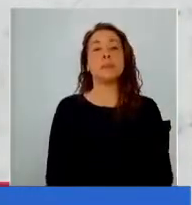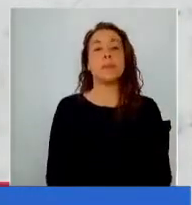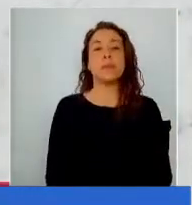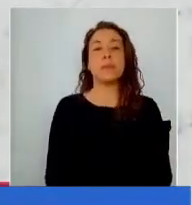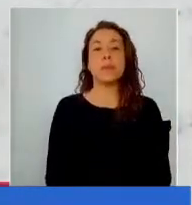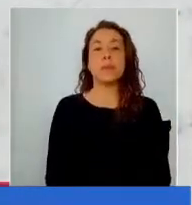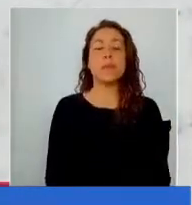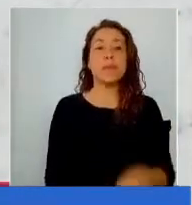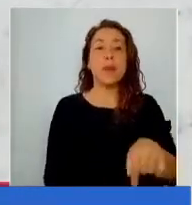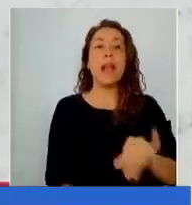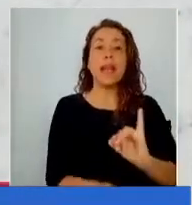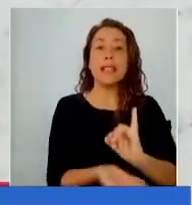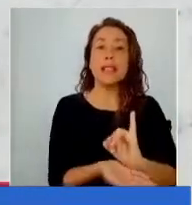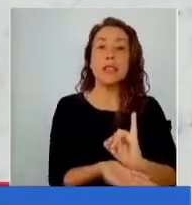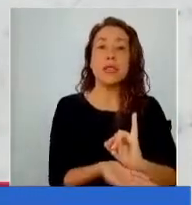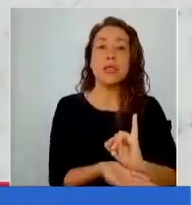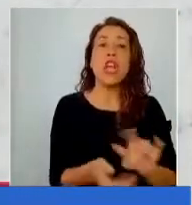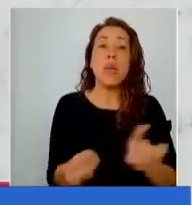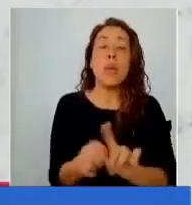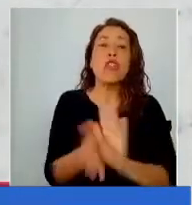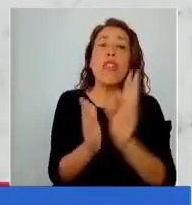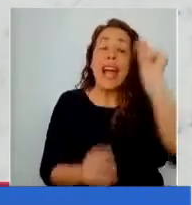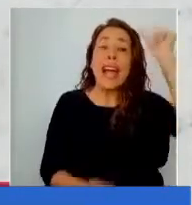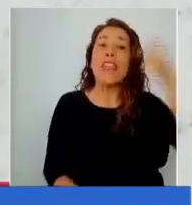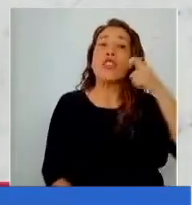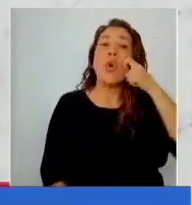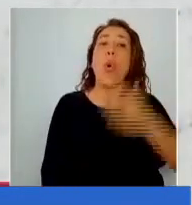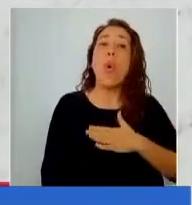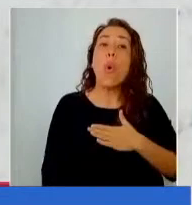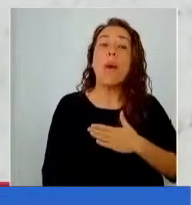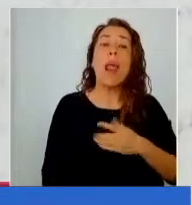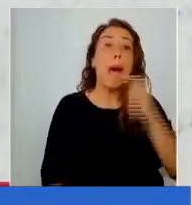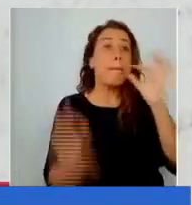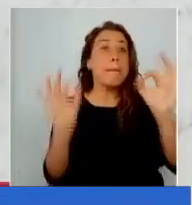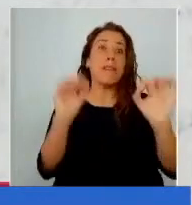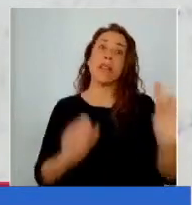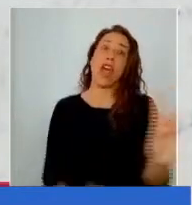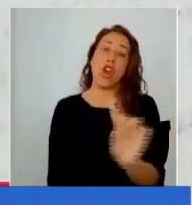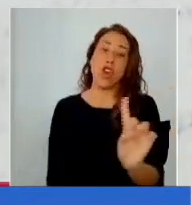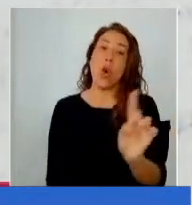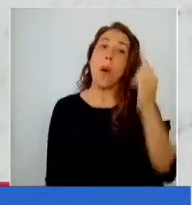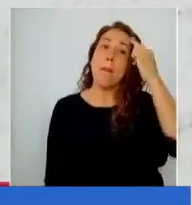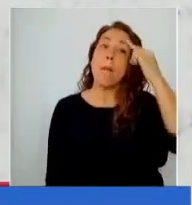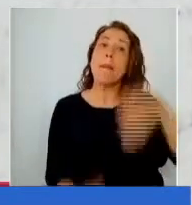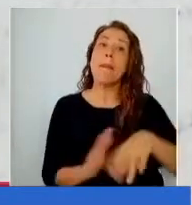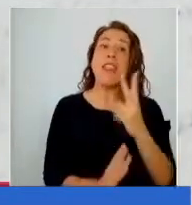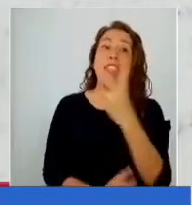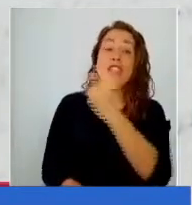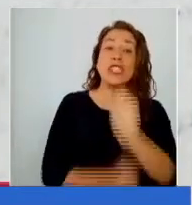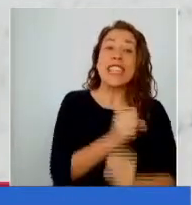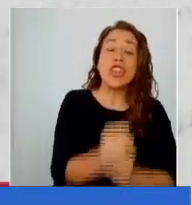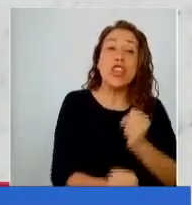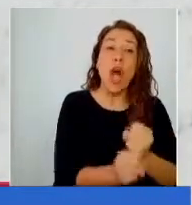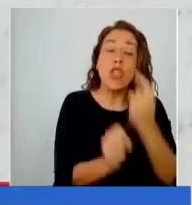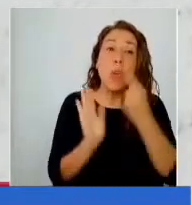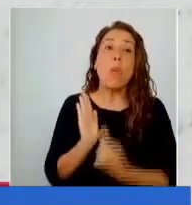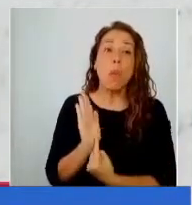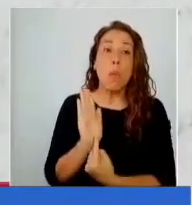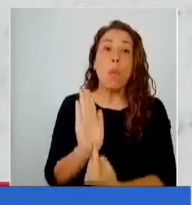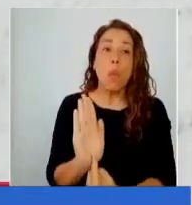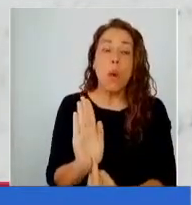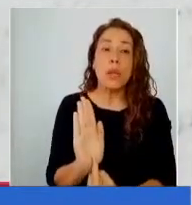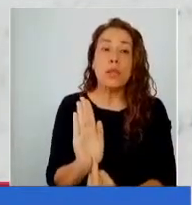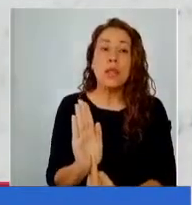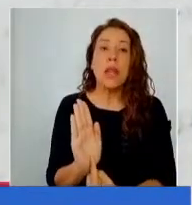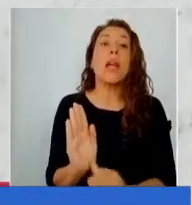como toda creación humana no es perfecto pero son más de dos siglos de vida nos muestran que ha sido más sus aportes